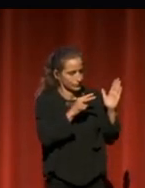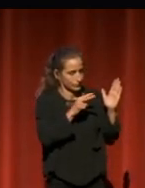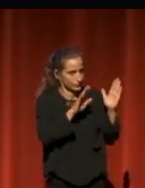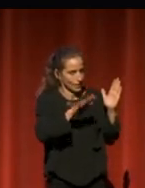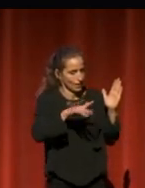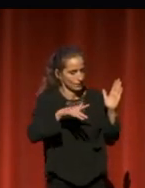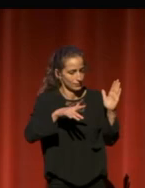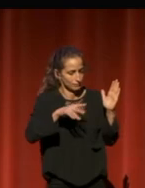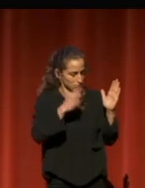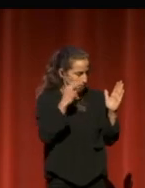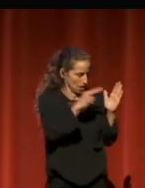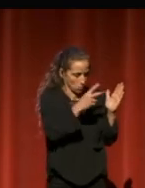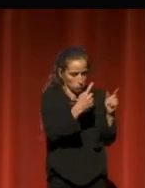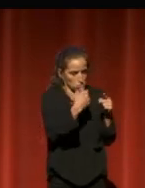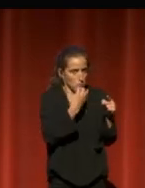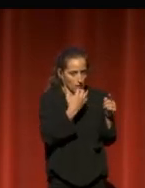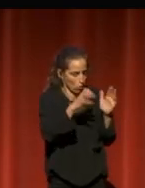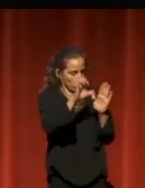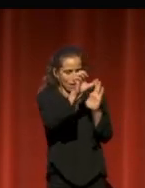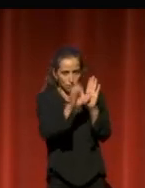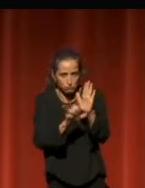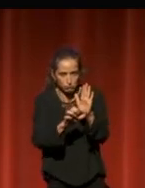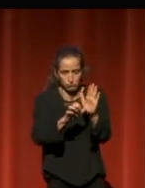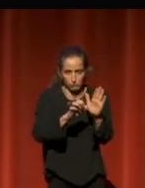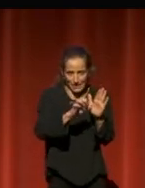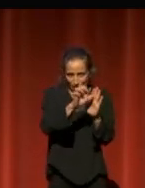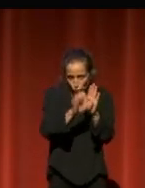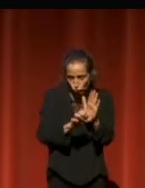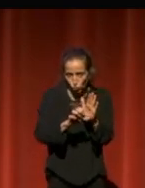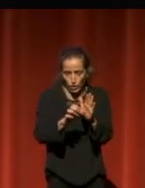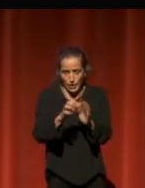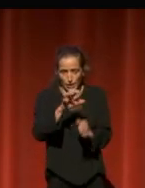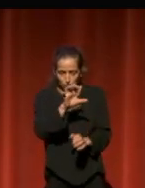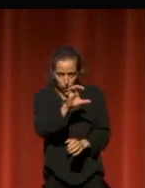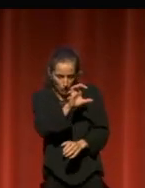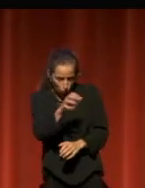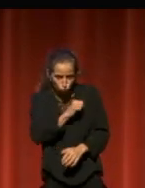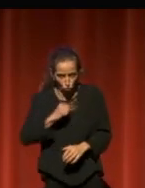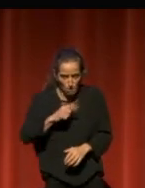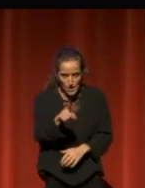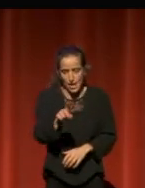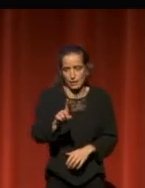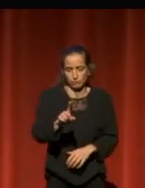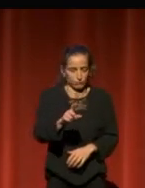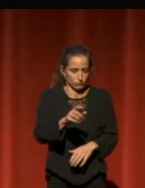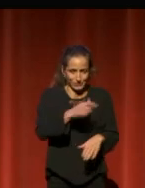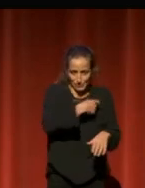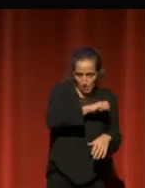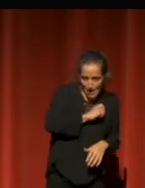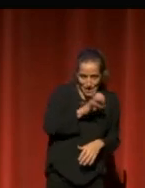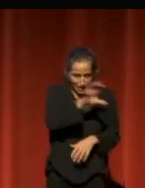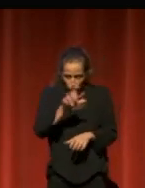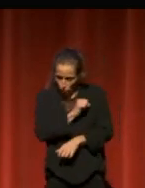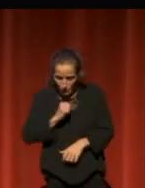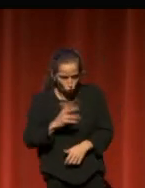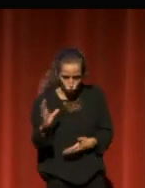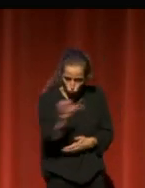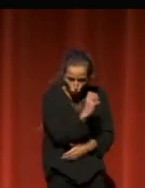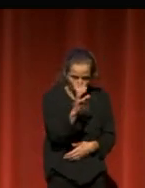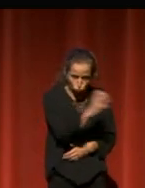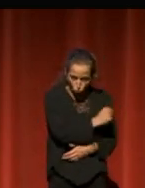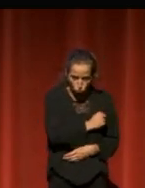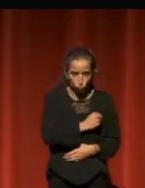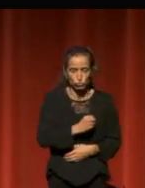hasta los estatutos de autonomía, las legislaciones estatales y autonómicas, todas las comunidades autónomas, todos